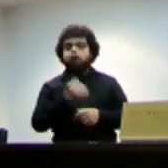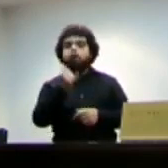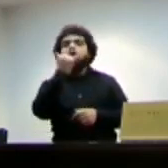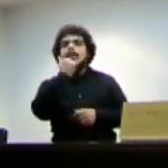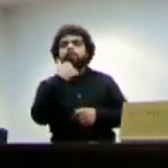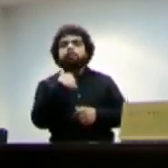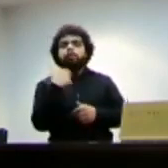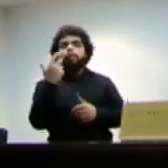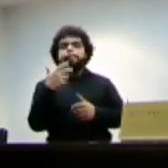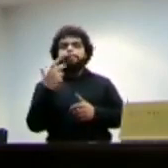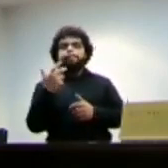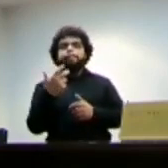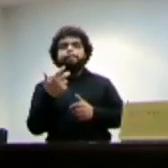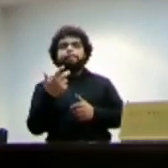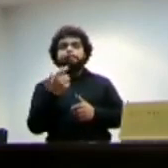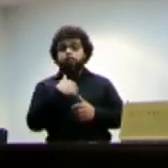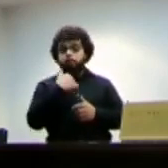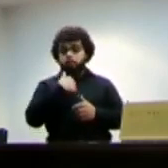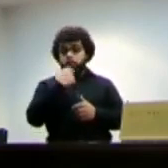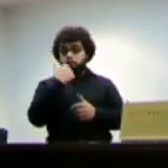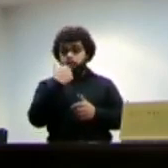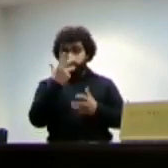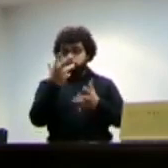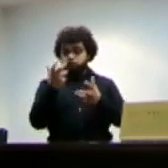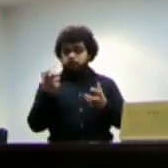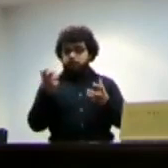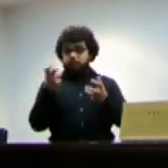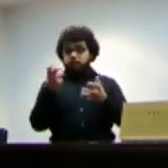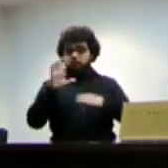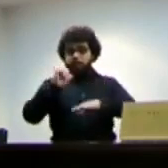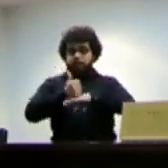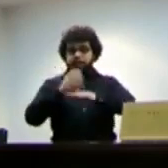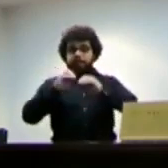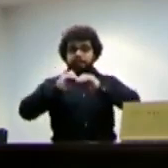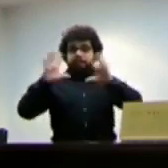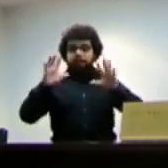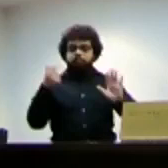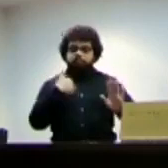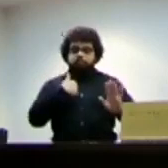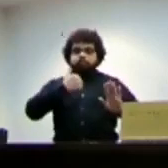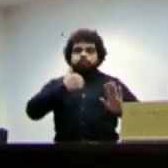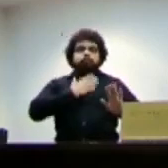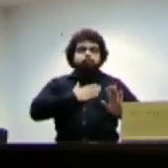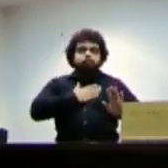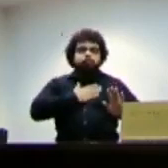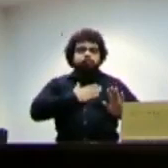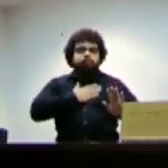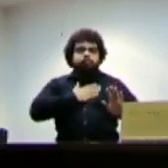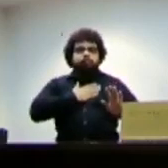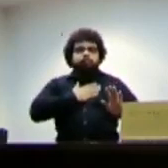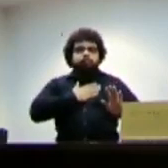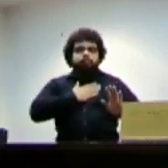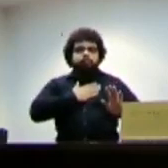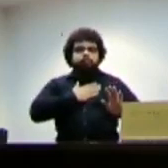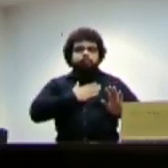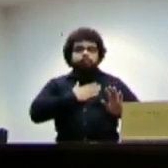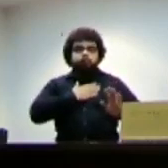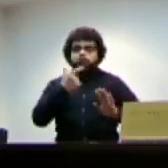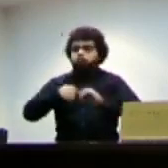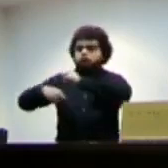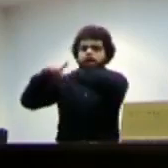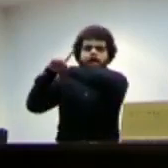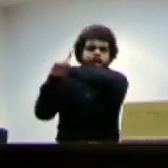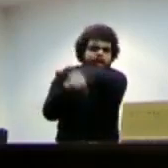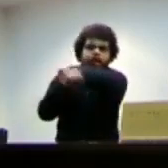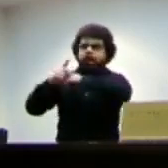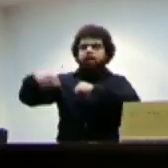lo que yo no, ¿verdad?, lo que quiero dejar récord claro, o sea, yo, por lo menos yo no estoy castigándolos ustedes